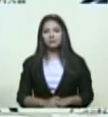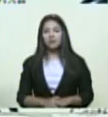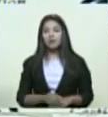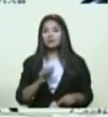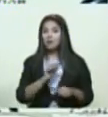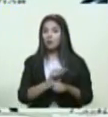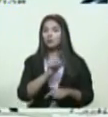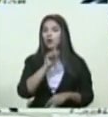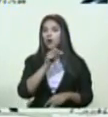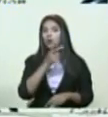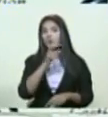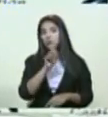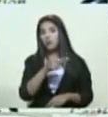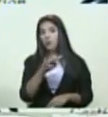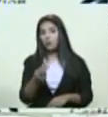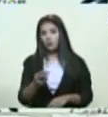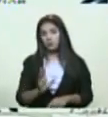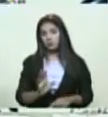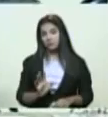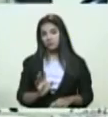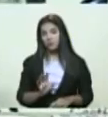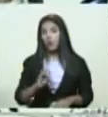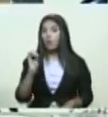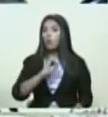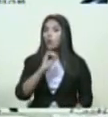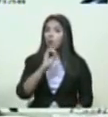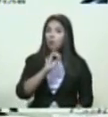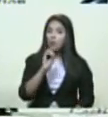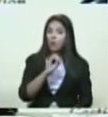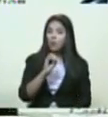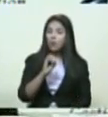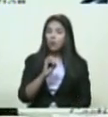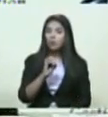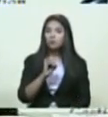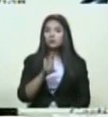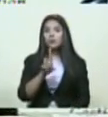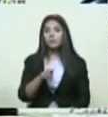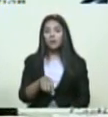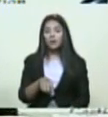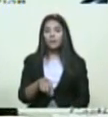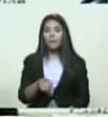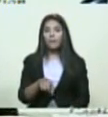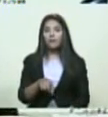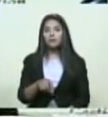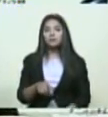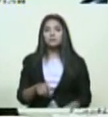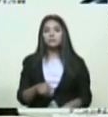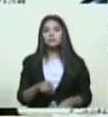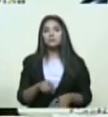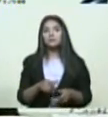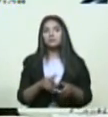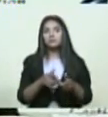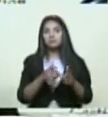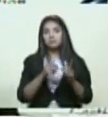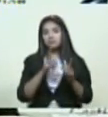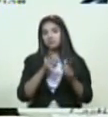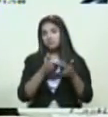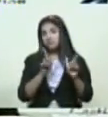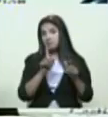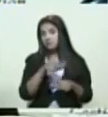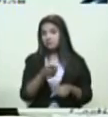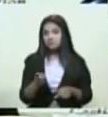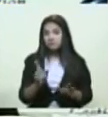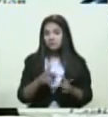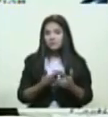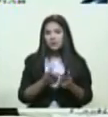acusado o no, o en el caso también que se lo sobresea la causa o no. O